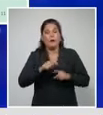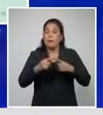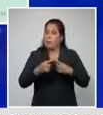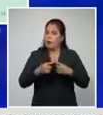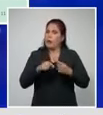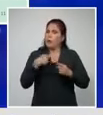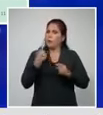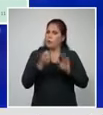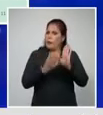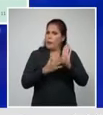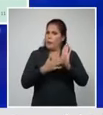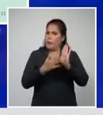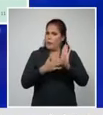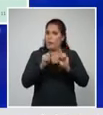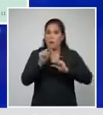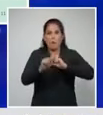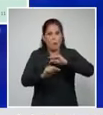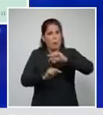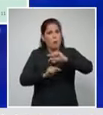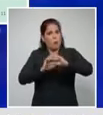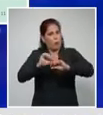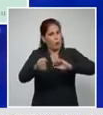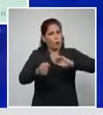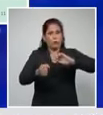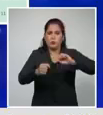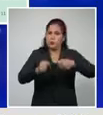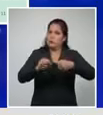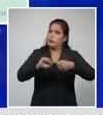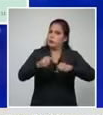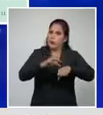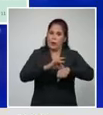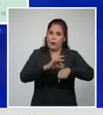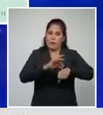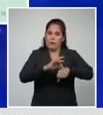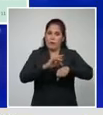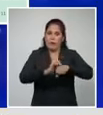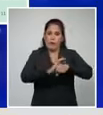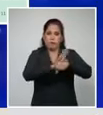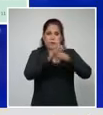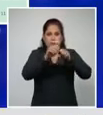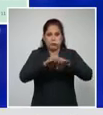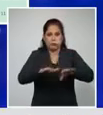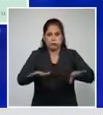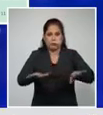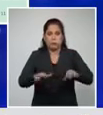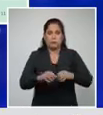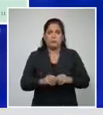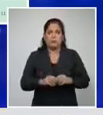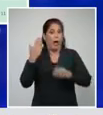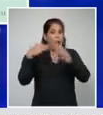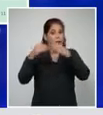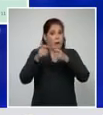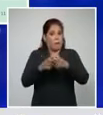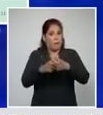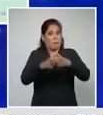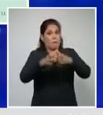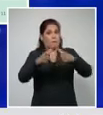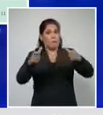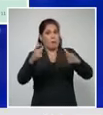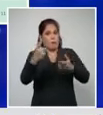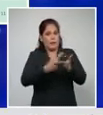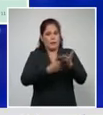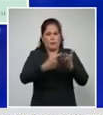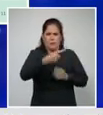demostrando que está pudiendo controlar la transmisión que provocó cifras elevadas unas semanas